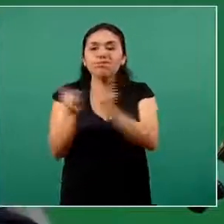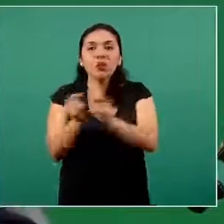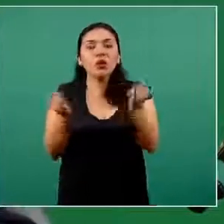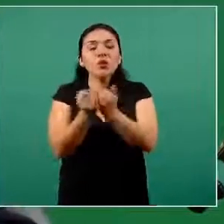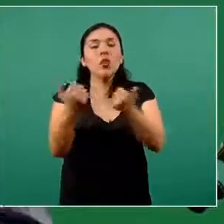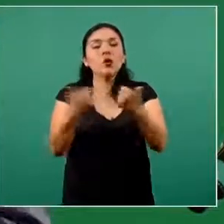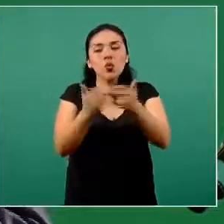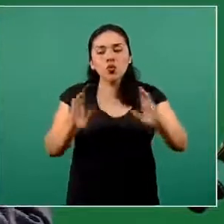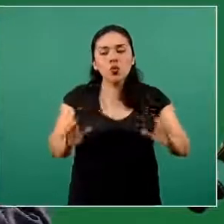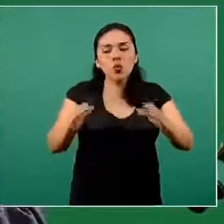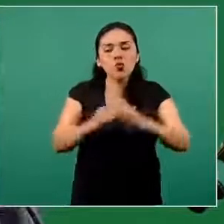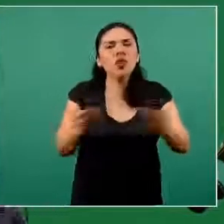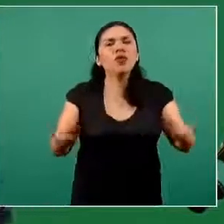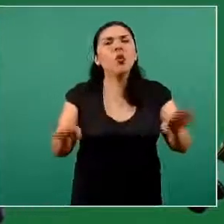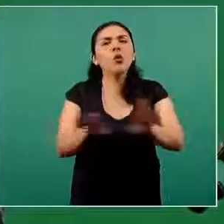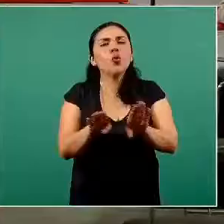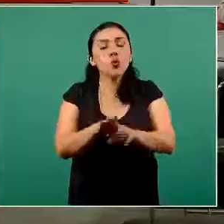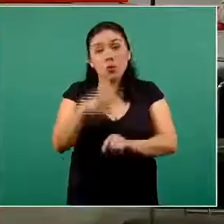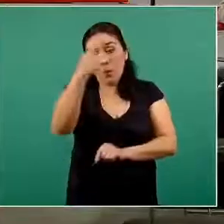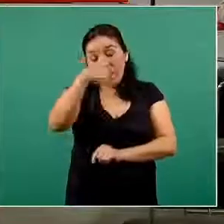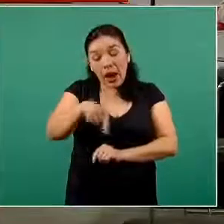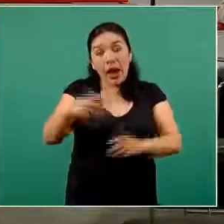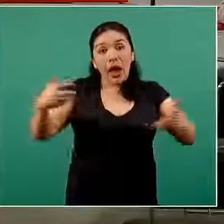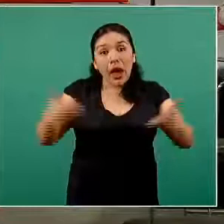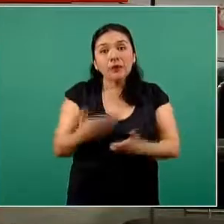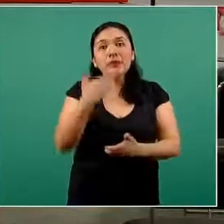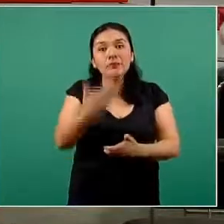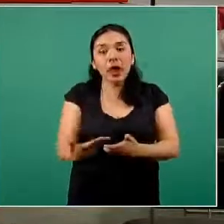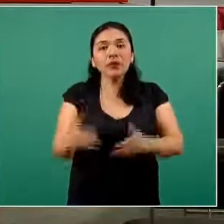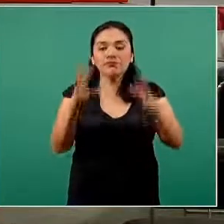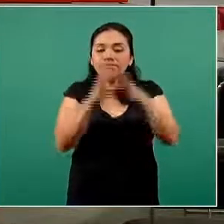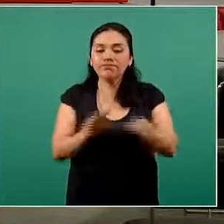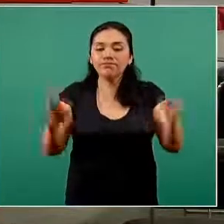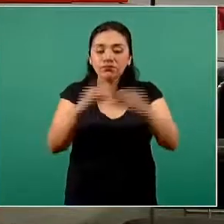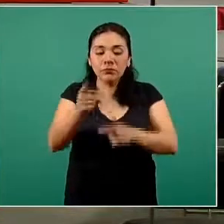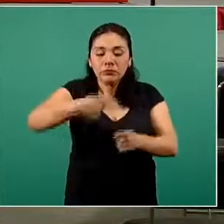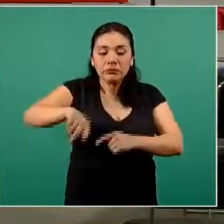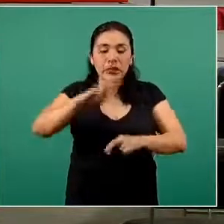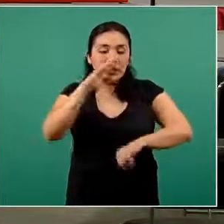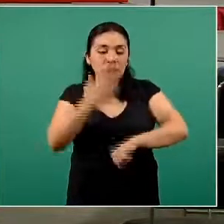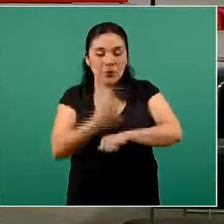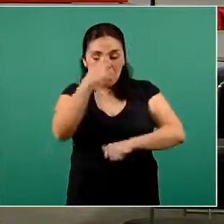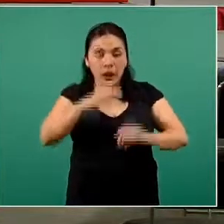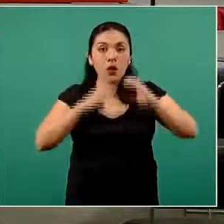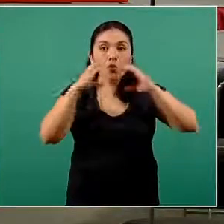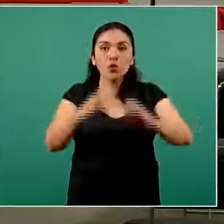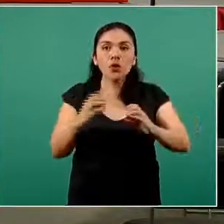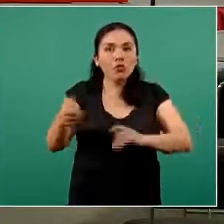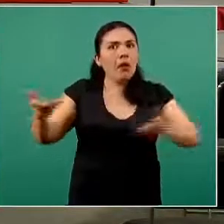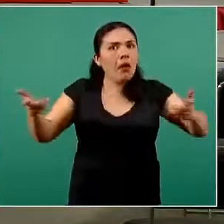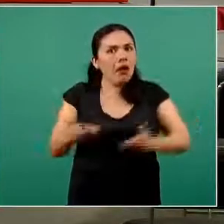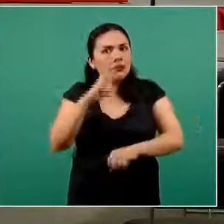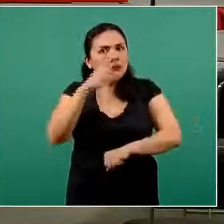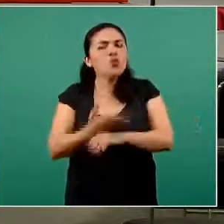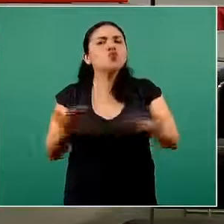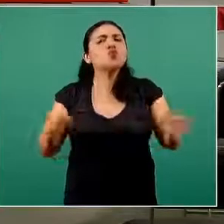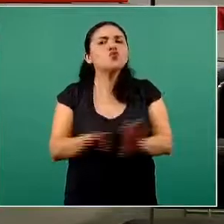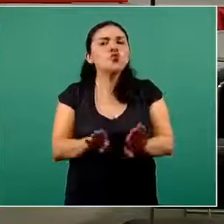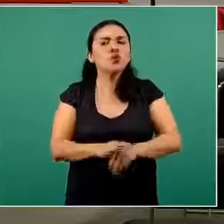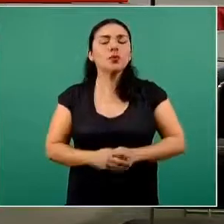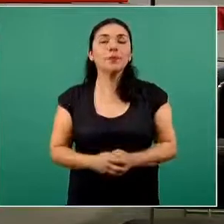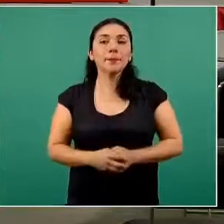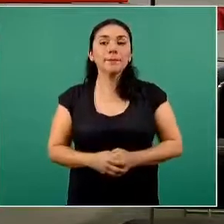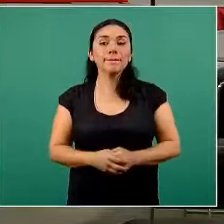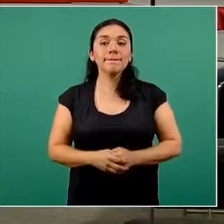nivel comunitario para que se fomentara este autocuidado que las comunidades fueron estableciendo. Claro que sí, doctor.